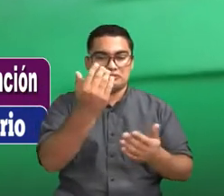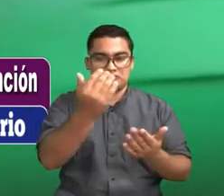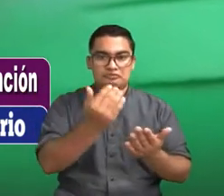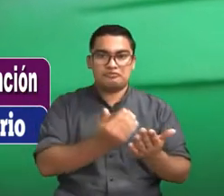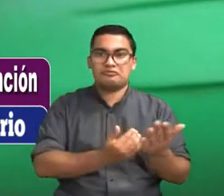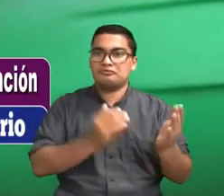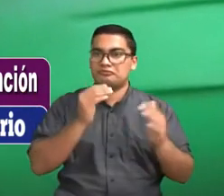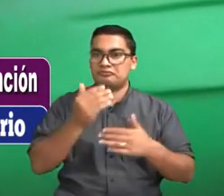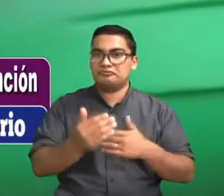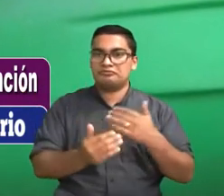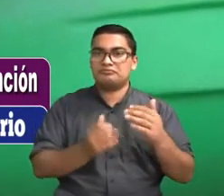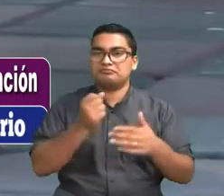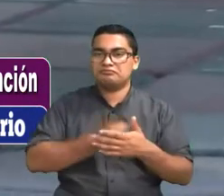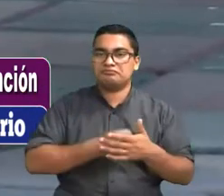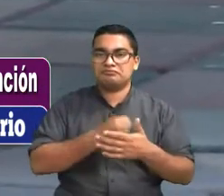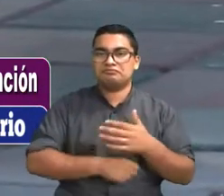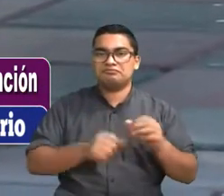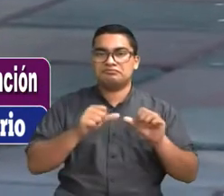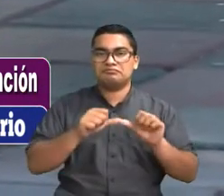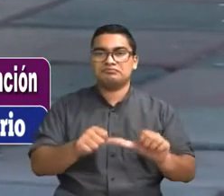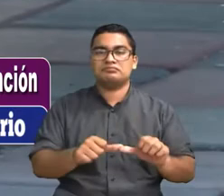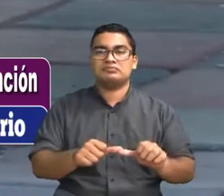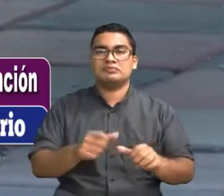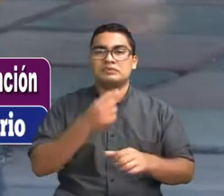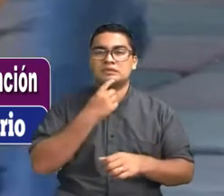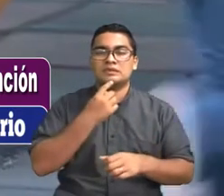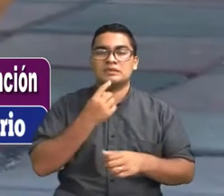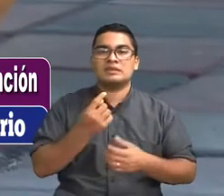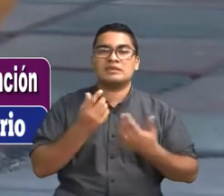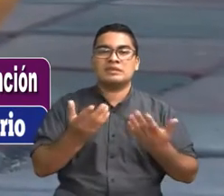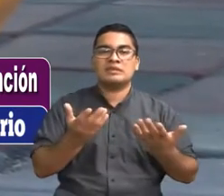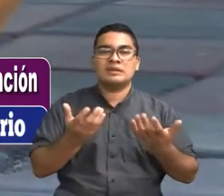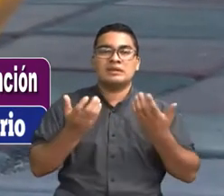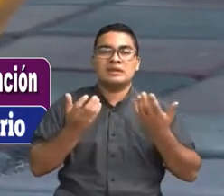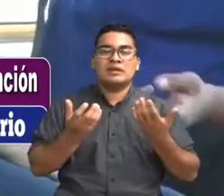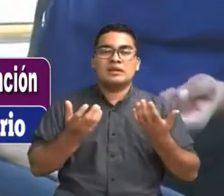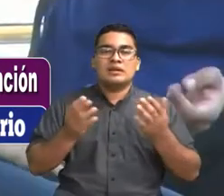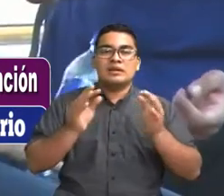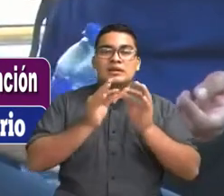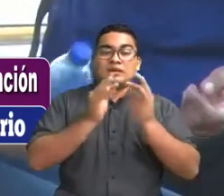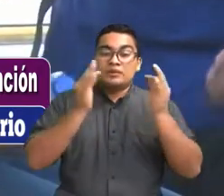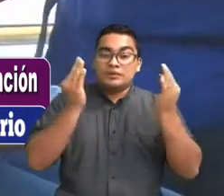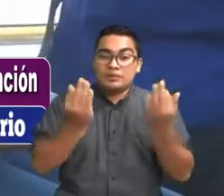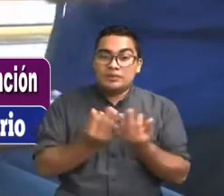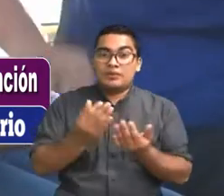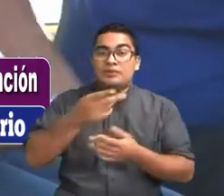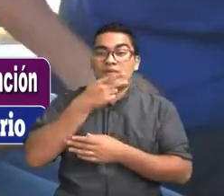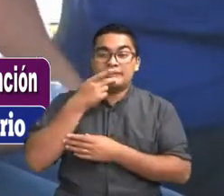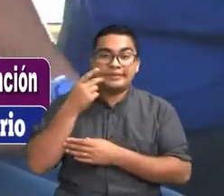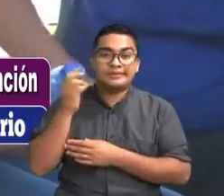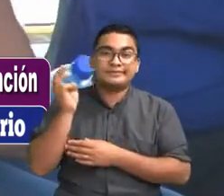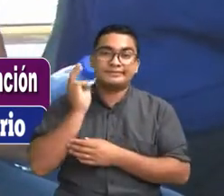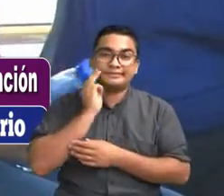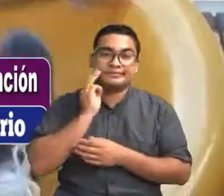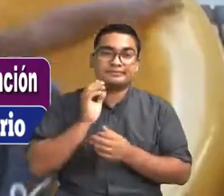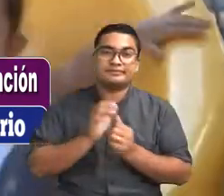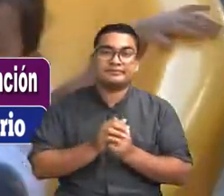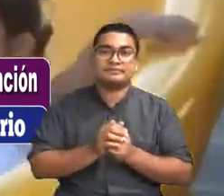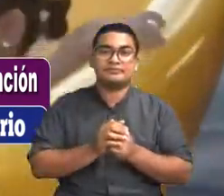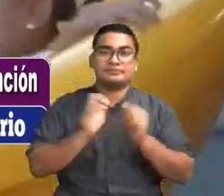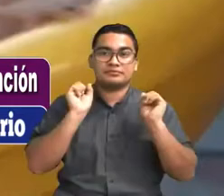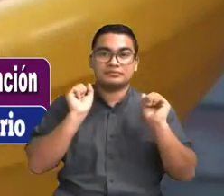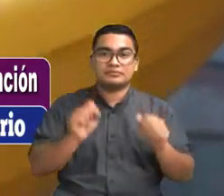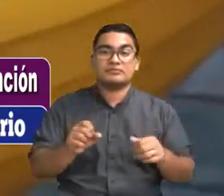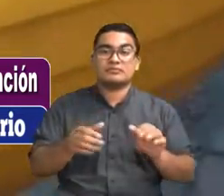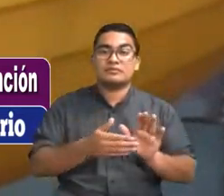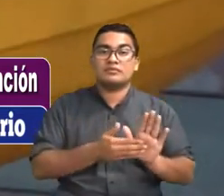o se continúa haciendo, se trata de que la familia, de que el papá, de que la mamá desarrolle un